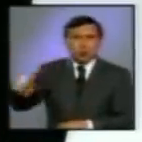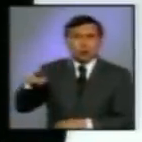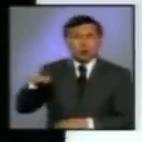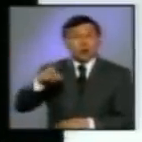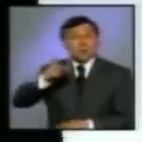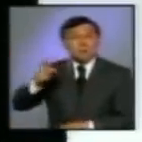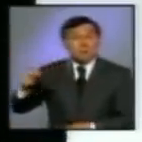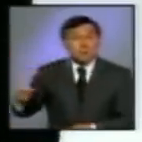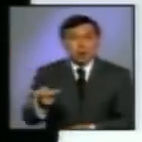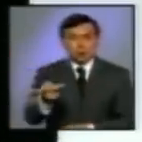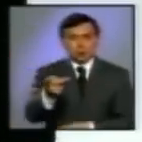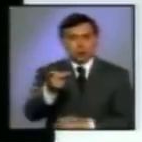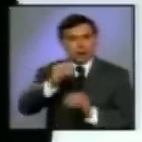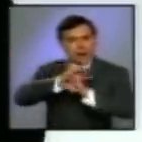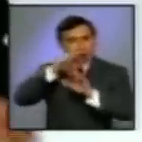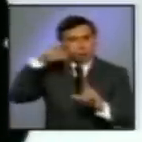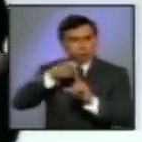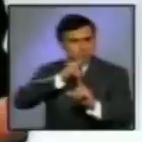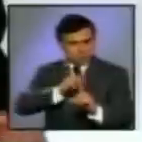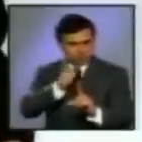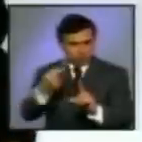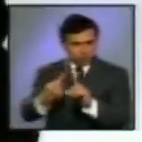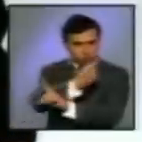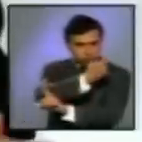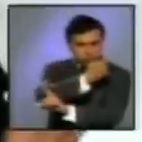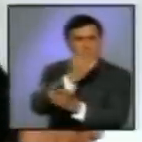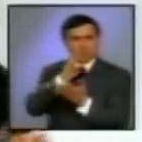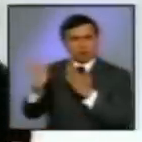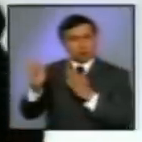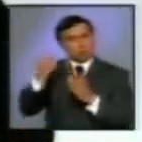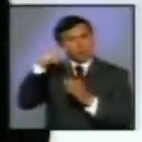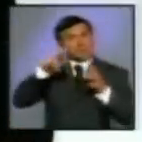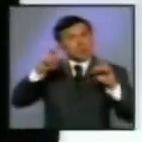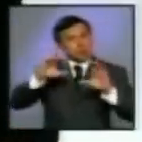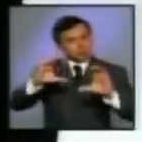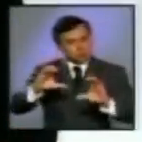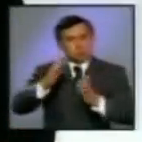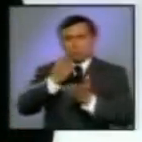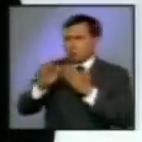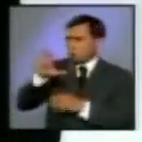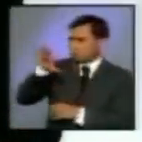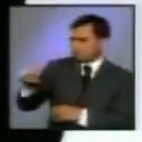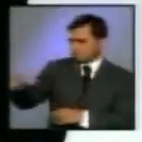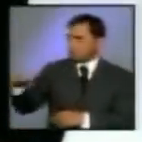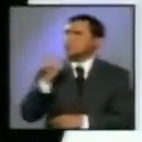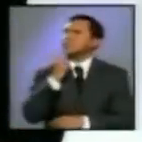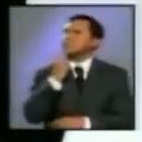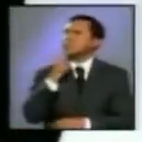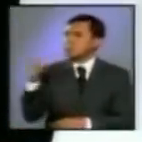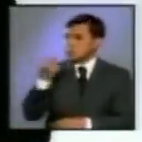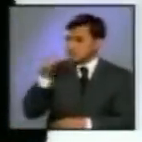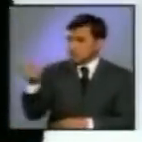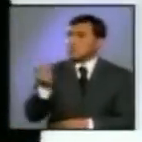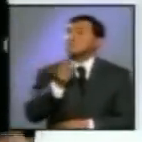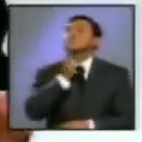el tema de la conservación. Por cierto, en respuesta al candidato López Obrador, quisiera decirle que bajar los precios de la